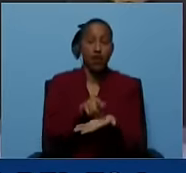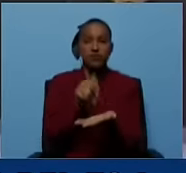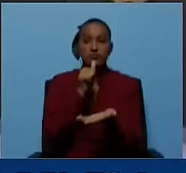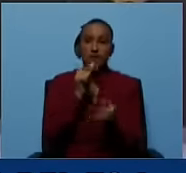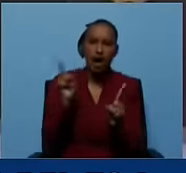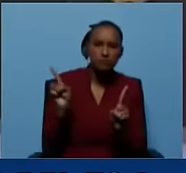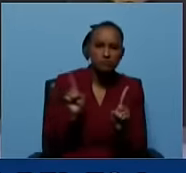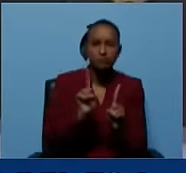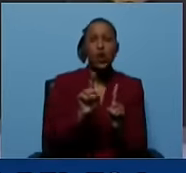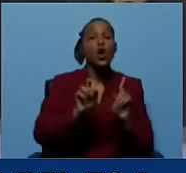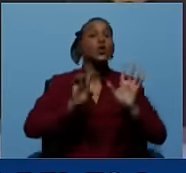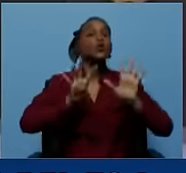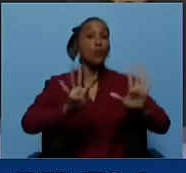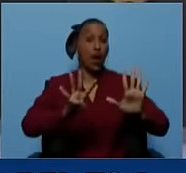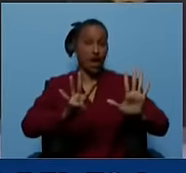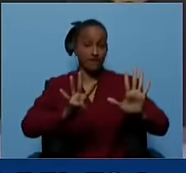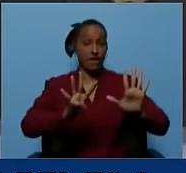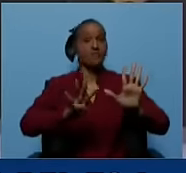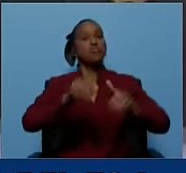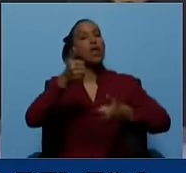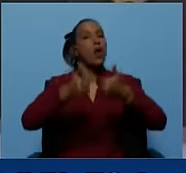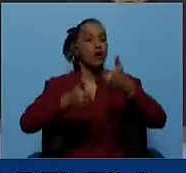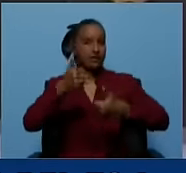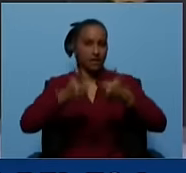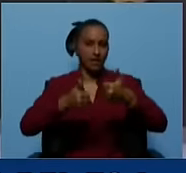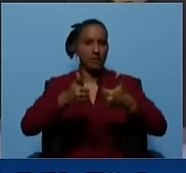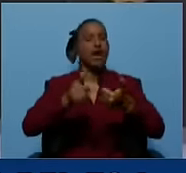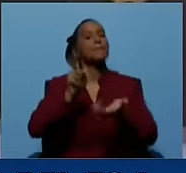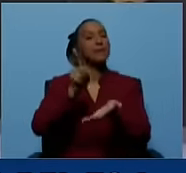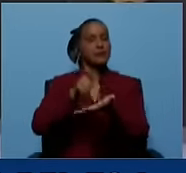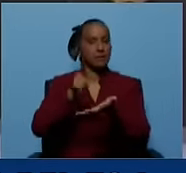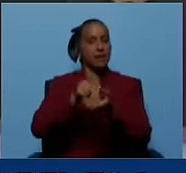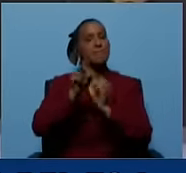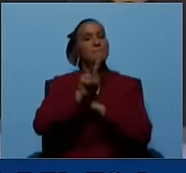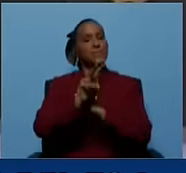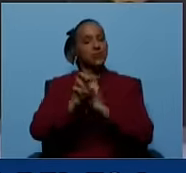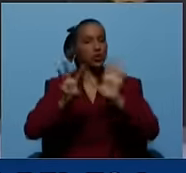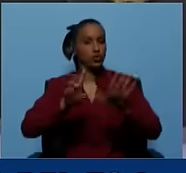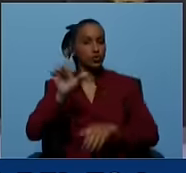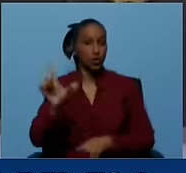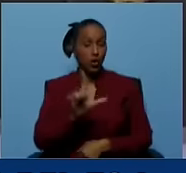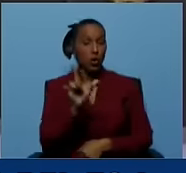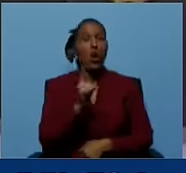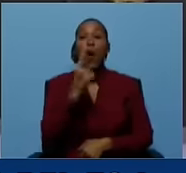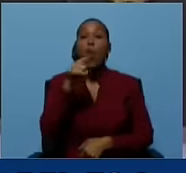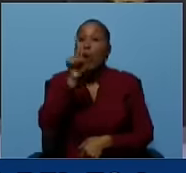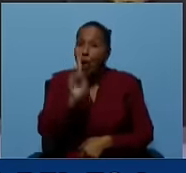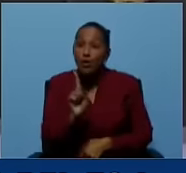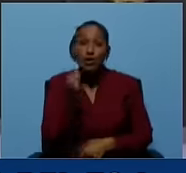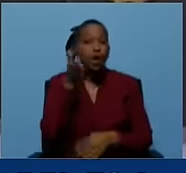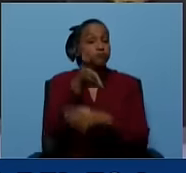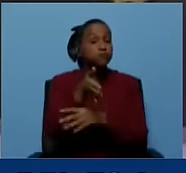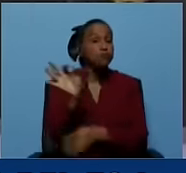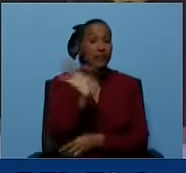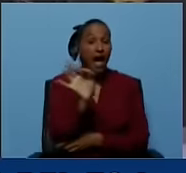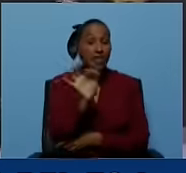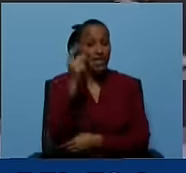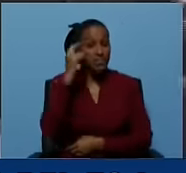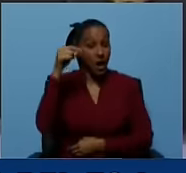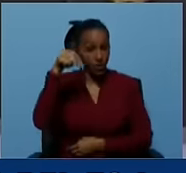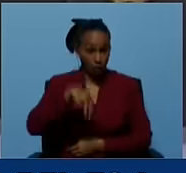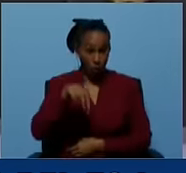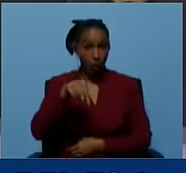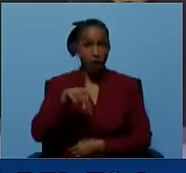citación, 9 de los 10 que participaron el 28 de julio. El único ausente fue el que el día de hoy, una vez